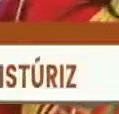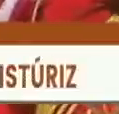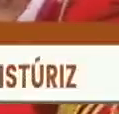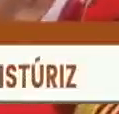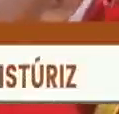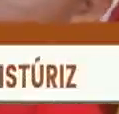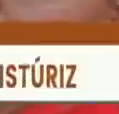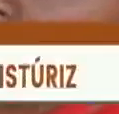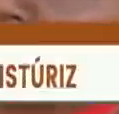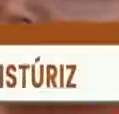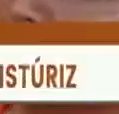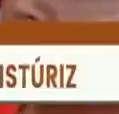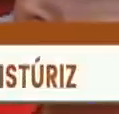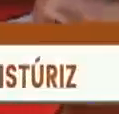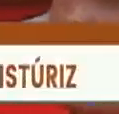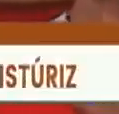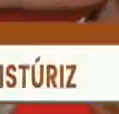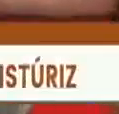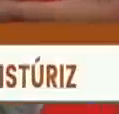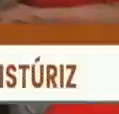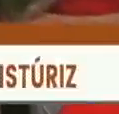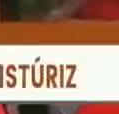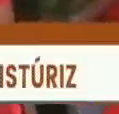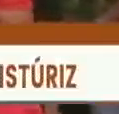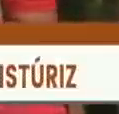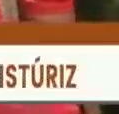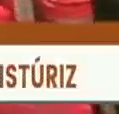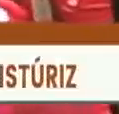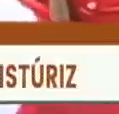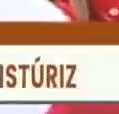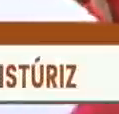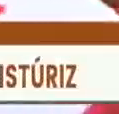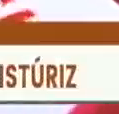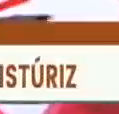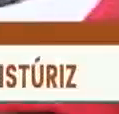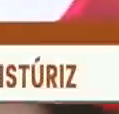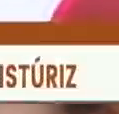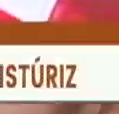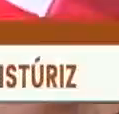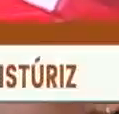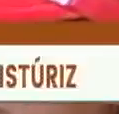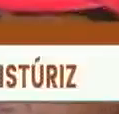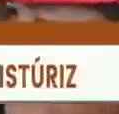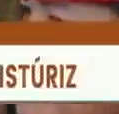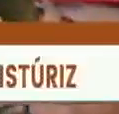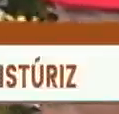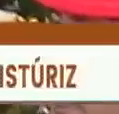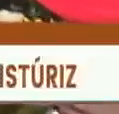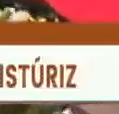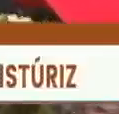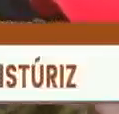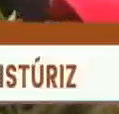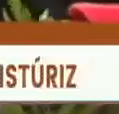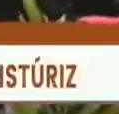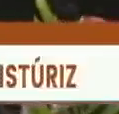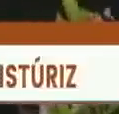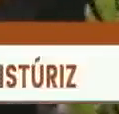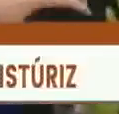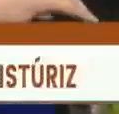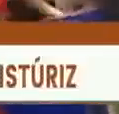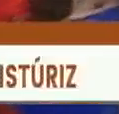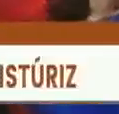movimientos sociales, integrantes de las comunas de la milicia bolivariana de Venezuela hacen ofrendas florales